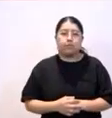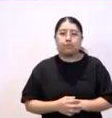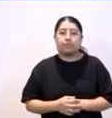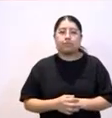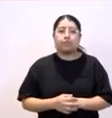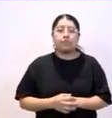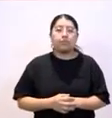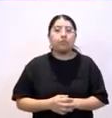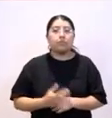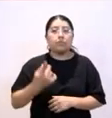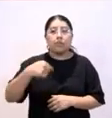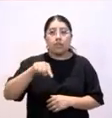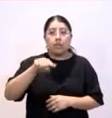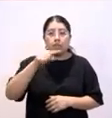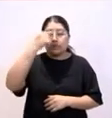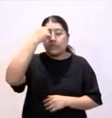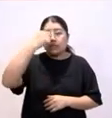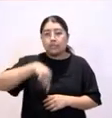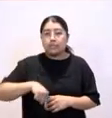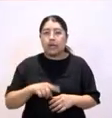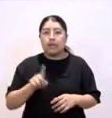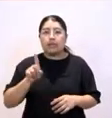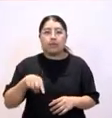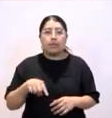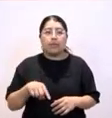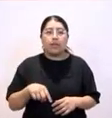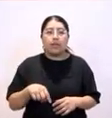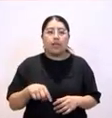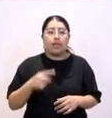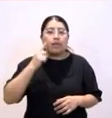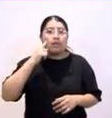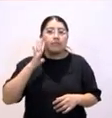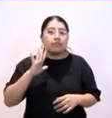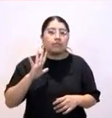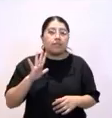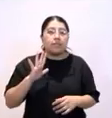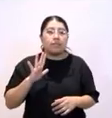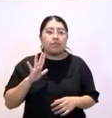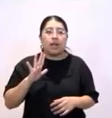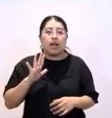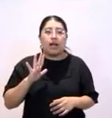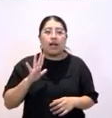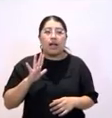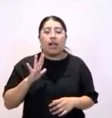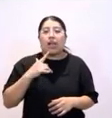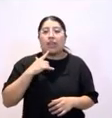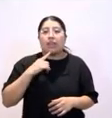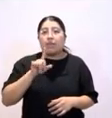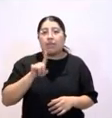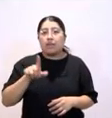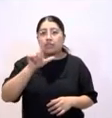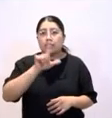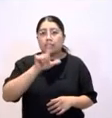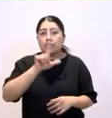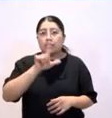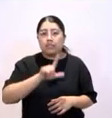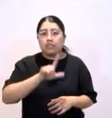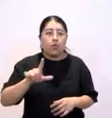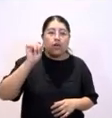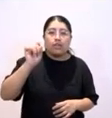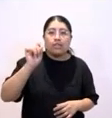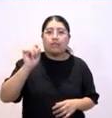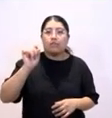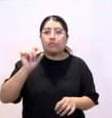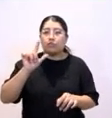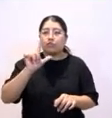sentido, como usted bien sabe también, y a pesar de que parece ser que se va a habilitar el mes de julio, supongo que no nos permitirán hacer interpelaciones a partir de